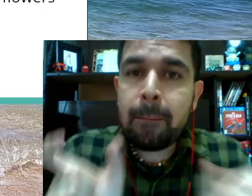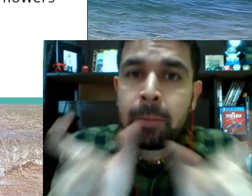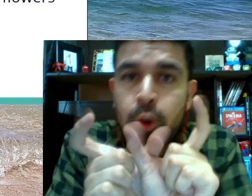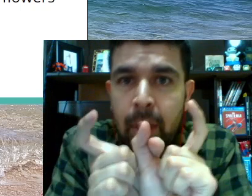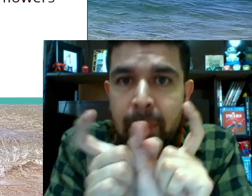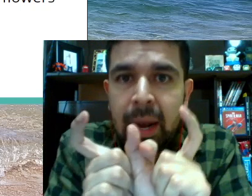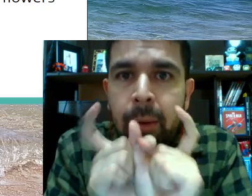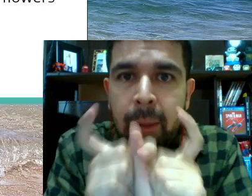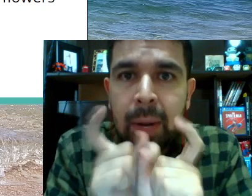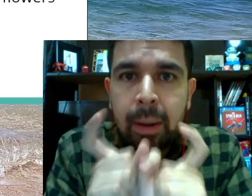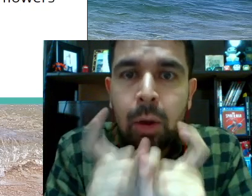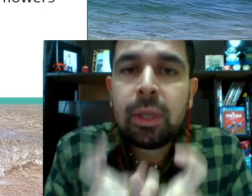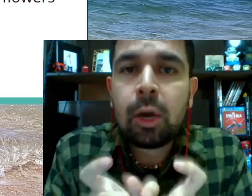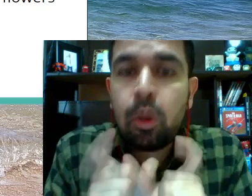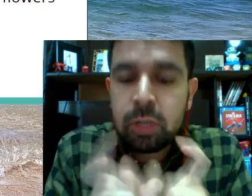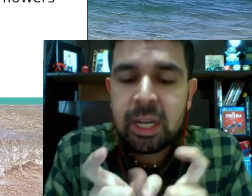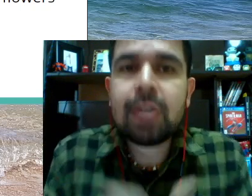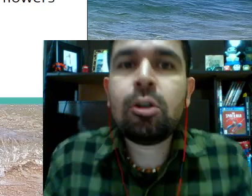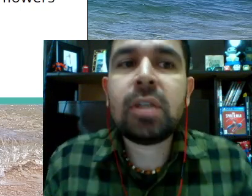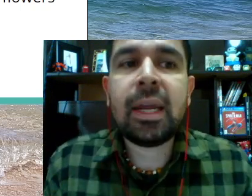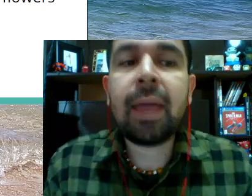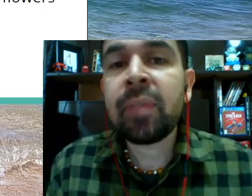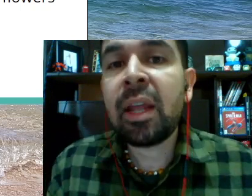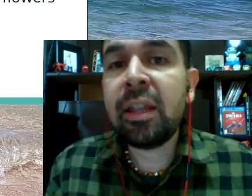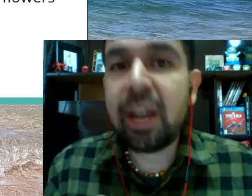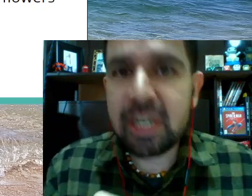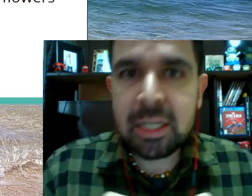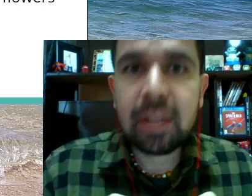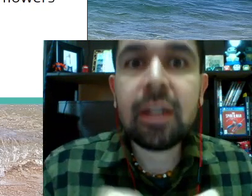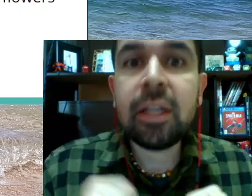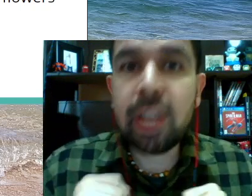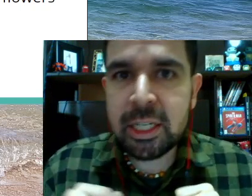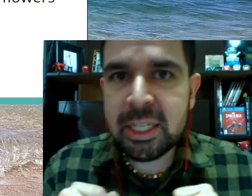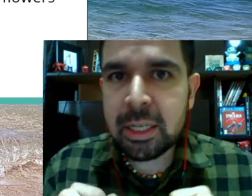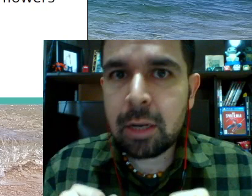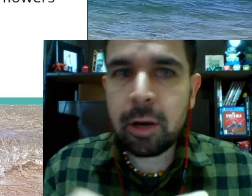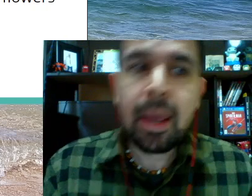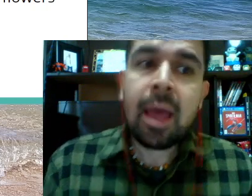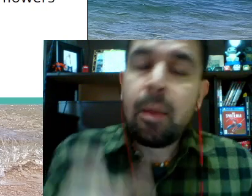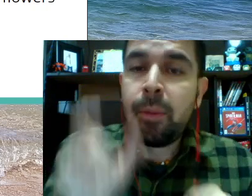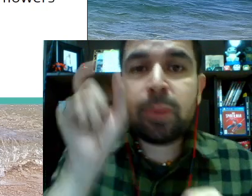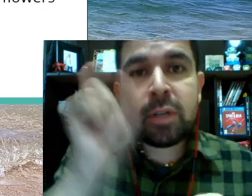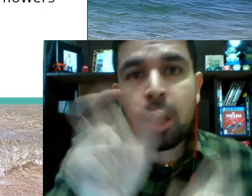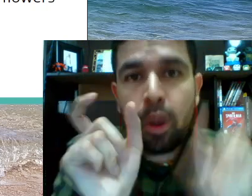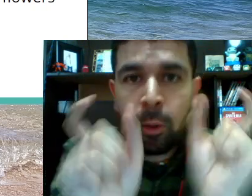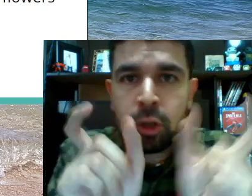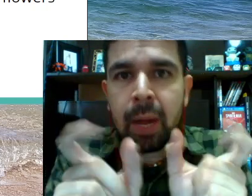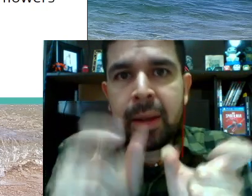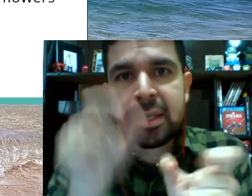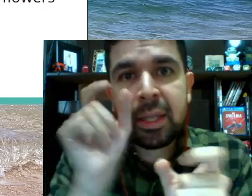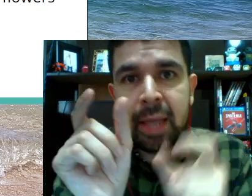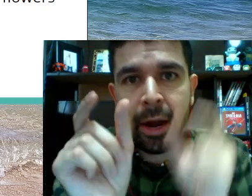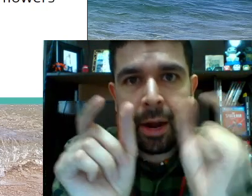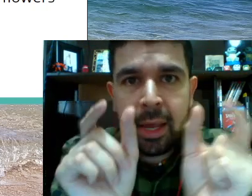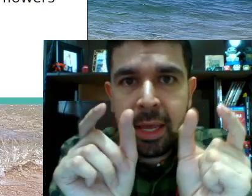una sola palabra una palabra junta como sería esto sería there's there's ok puedes pronunciarlo como dos palabras